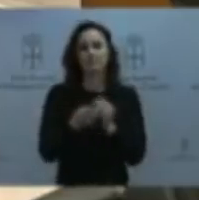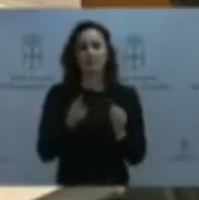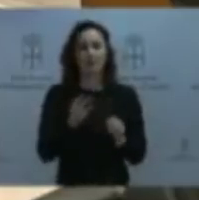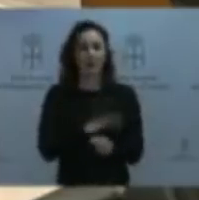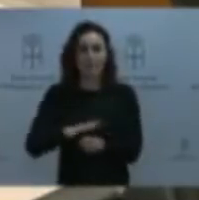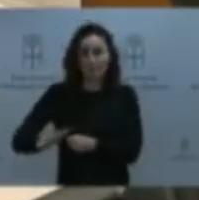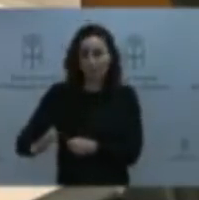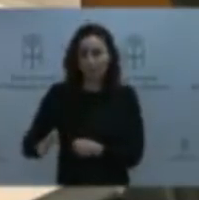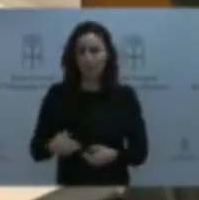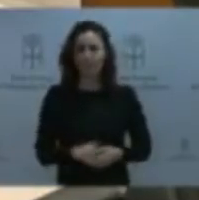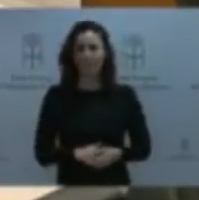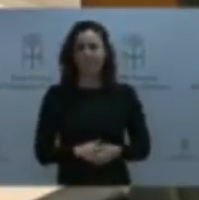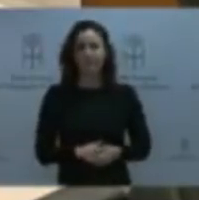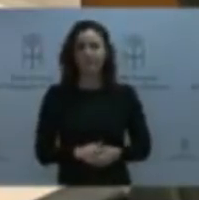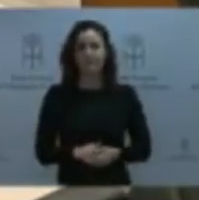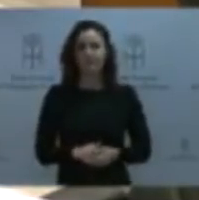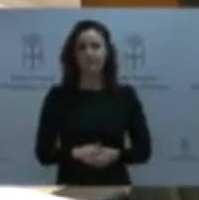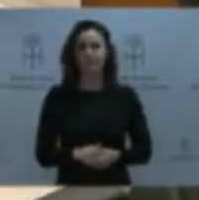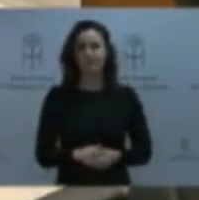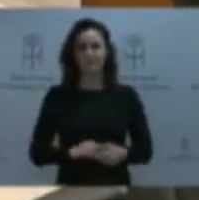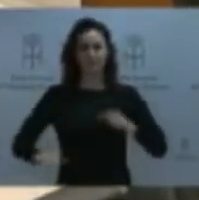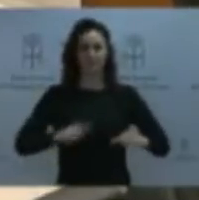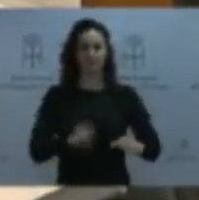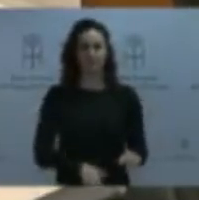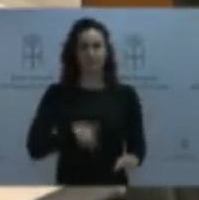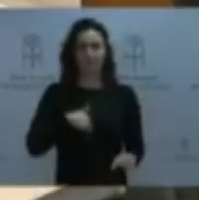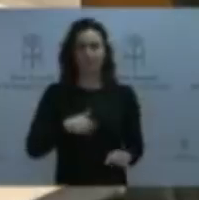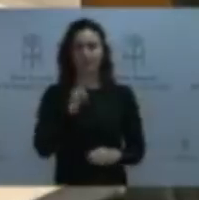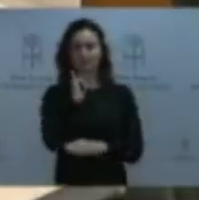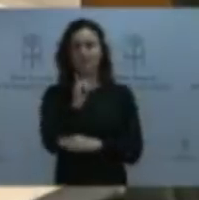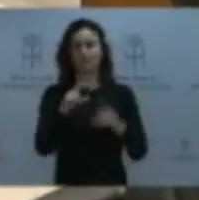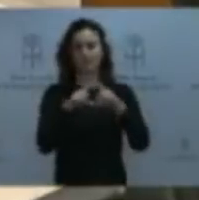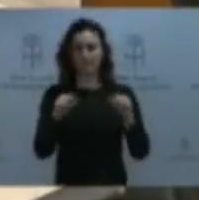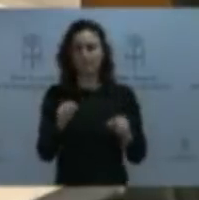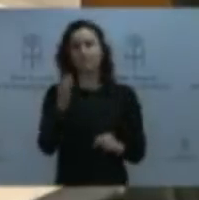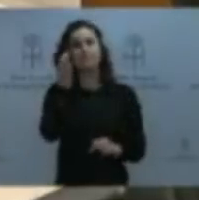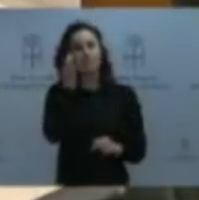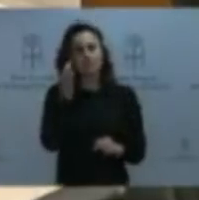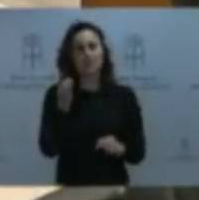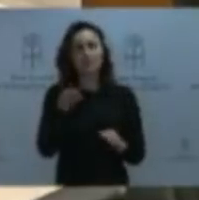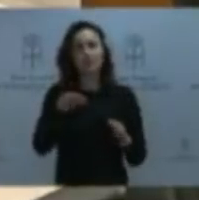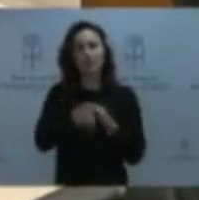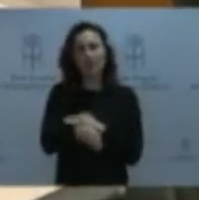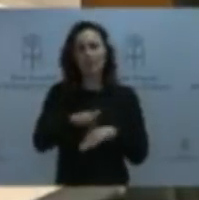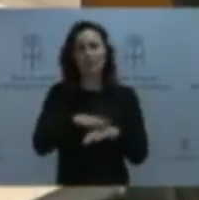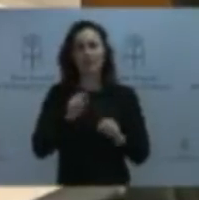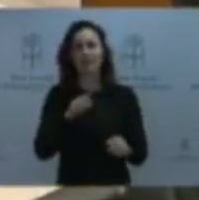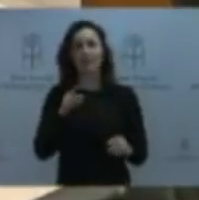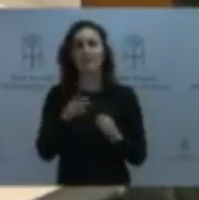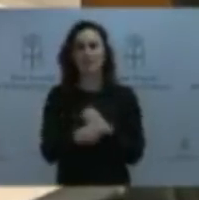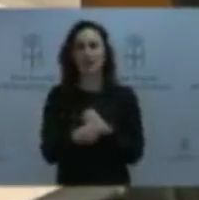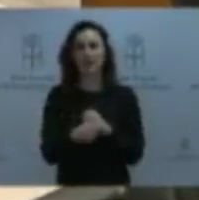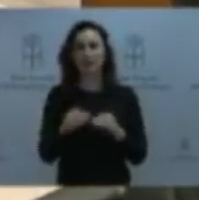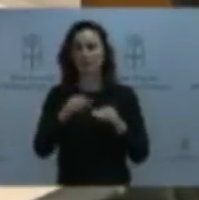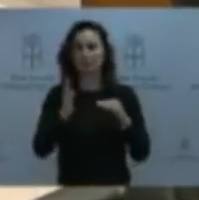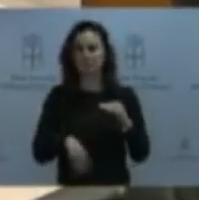tenemos una dirección general del Instituto Asturiano de la Mujer, una ventanilla única contra la brecha salarial, incluso una estrategia asturiana contra la